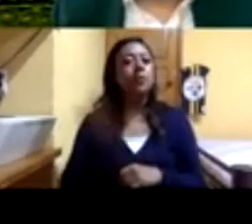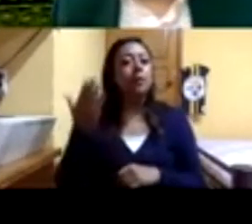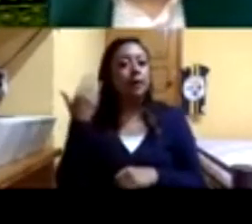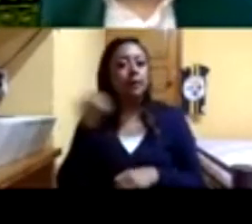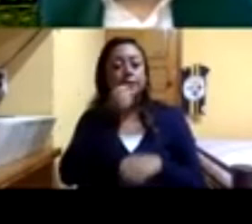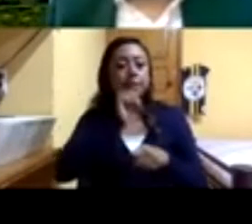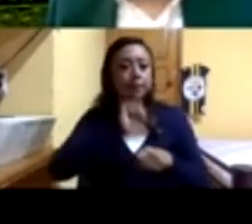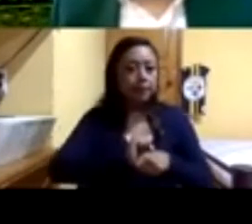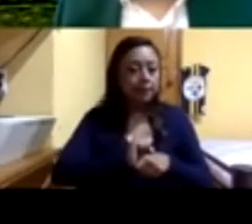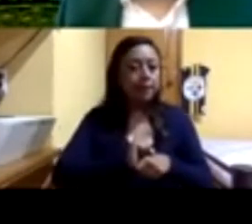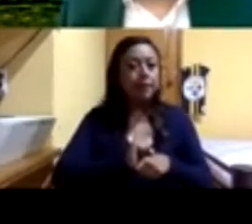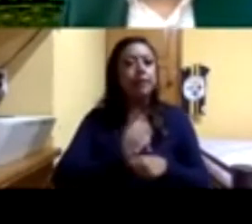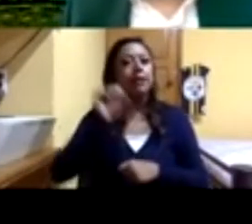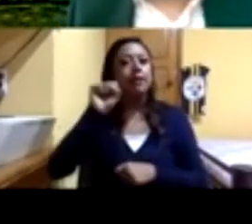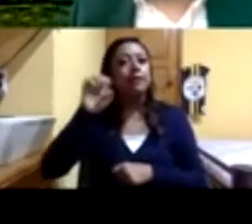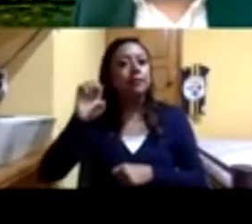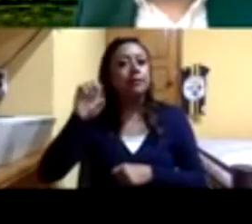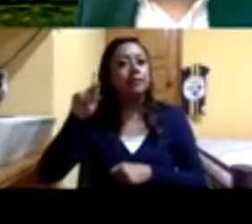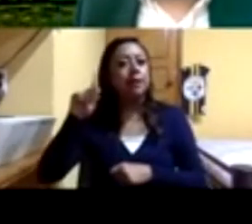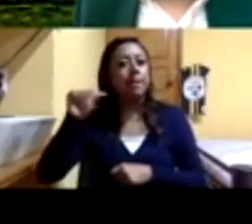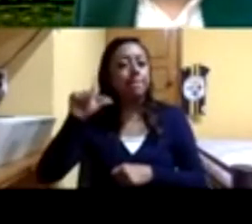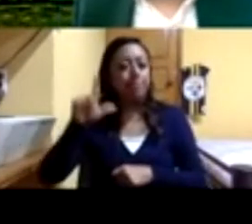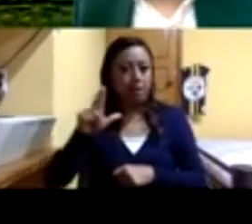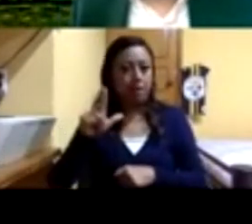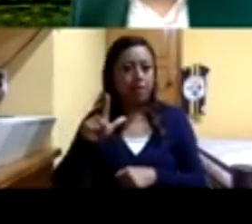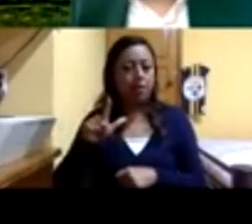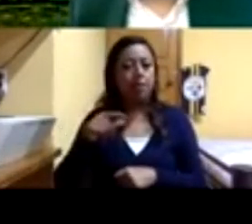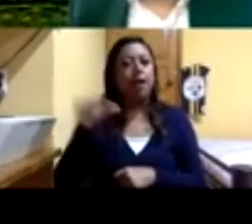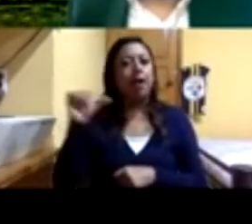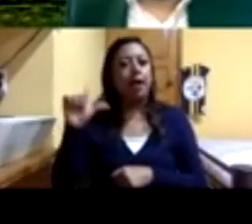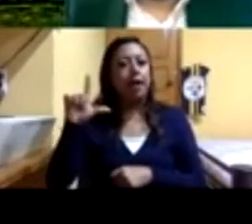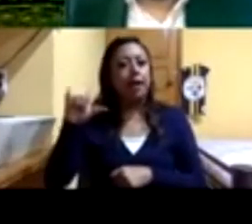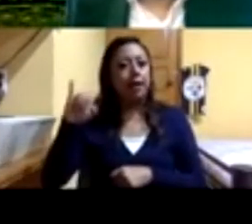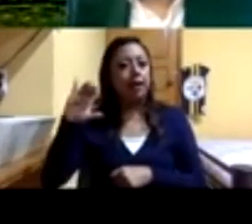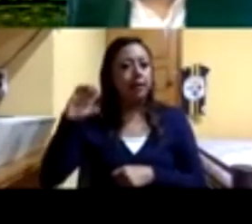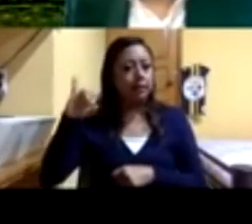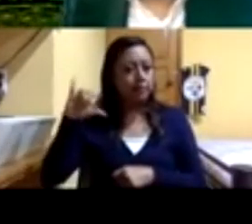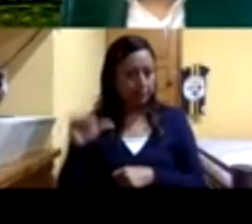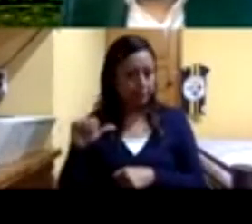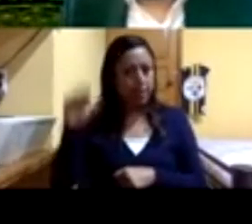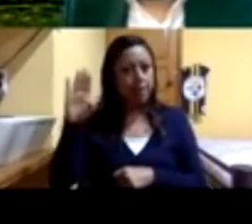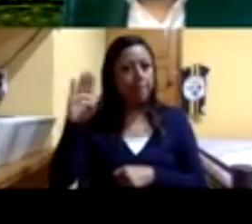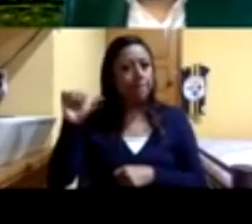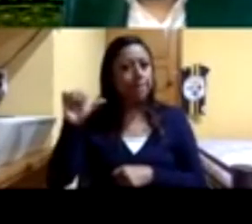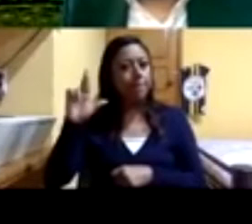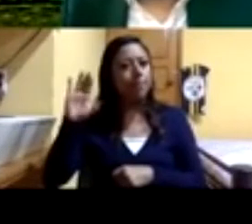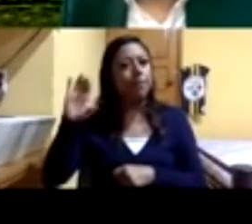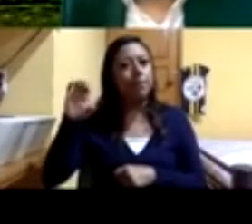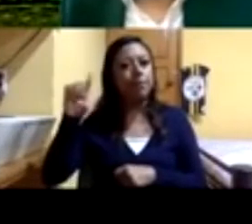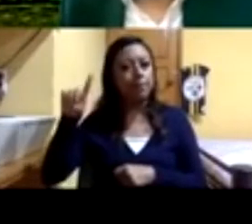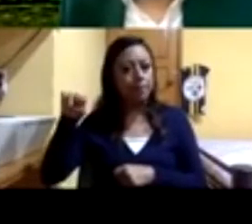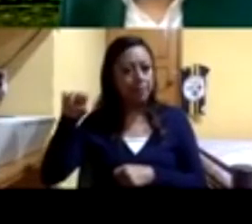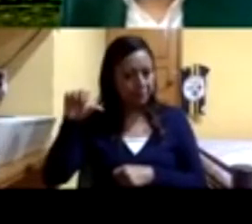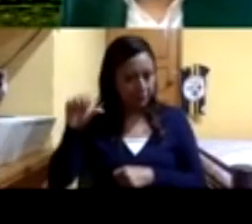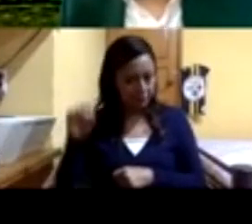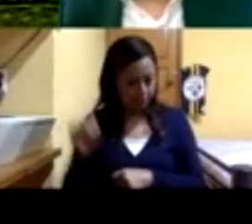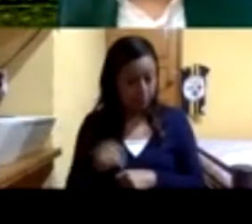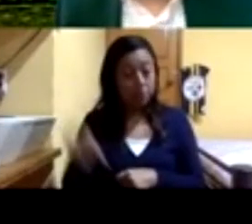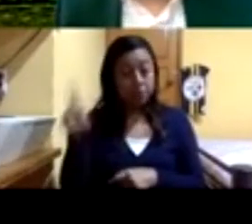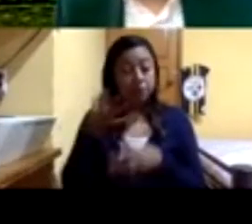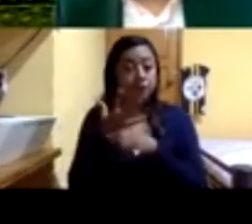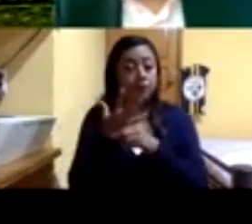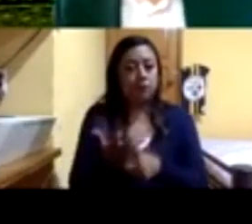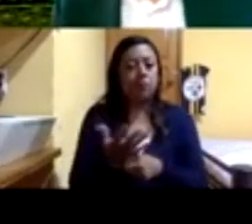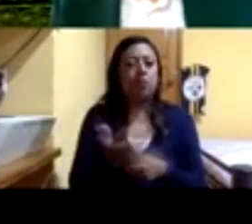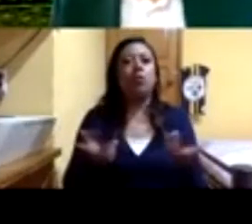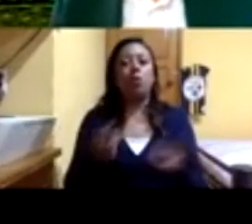de la CEPAL, Alicia Bárcena, la publicación proactiva, abierta y accesible de